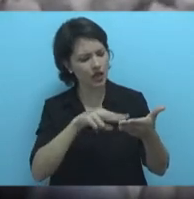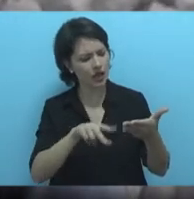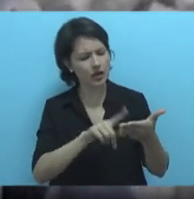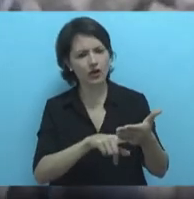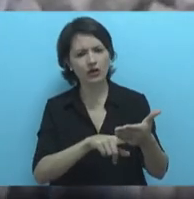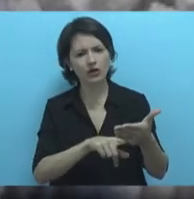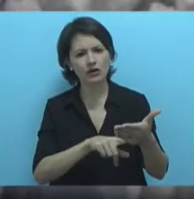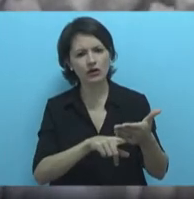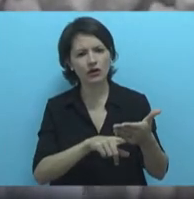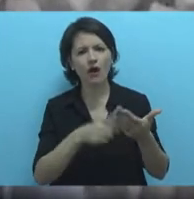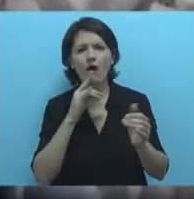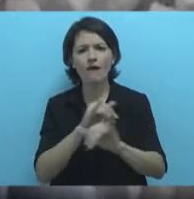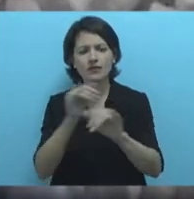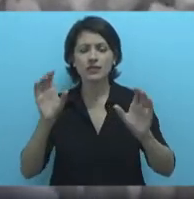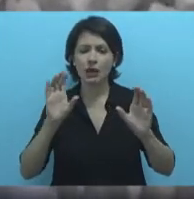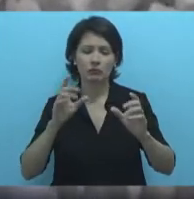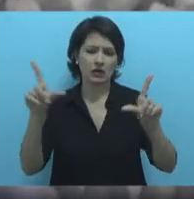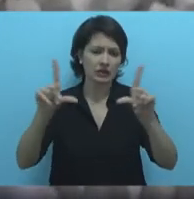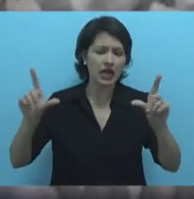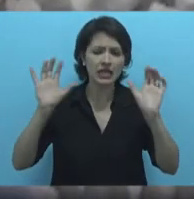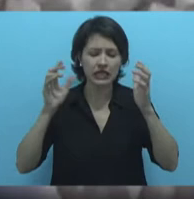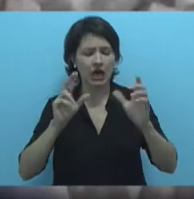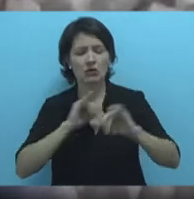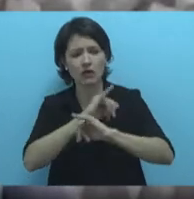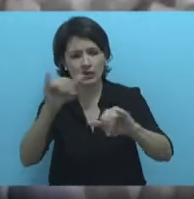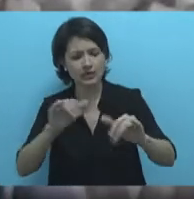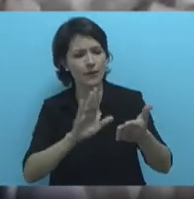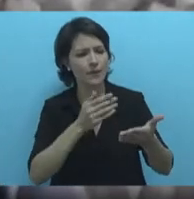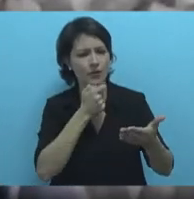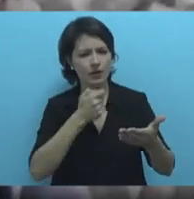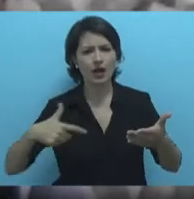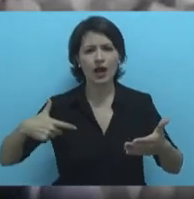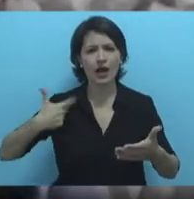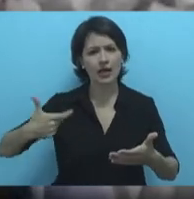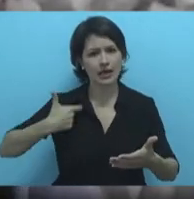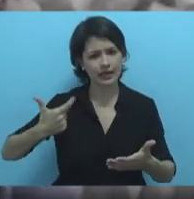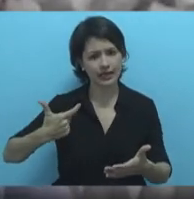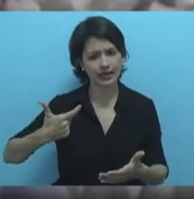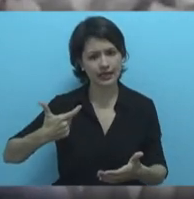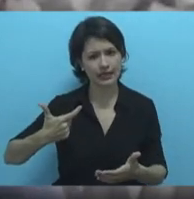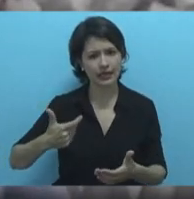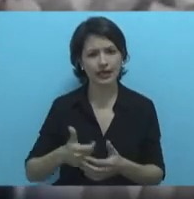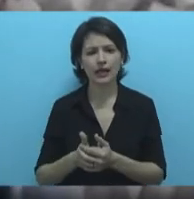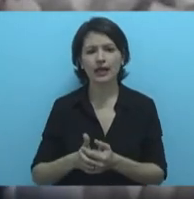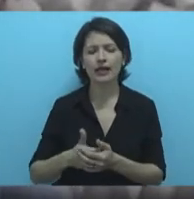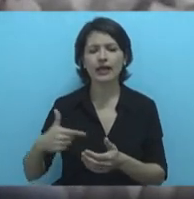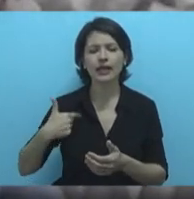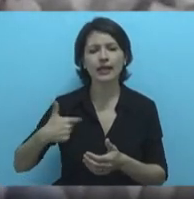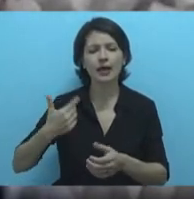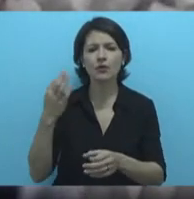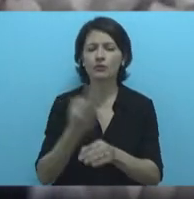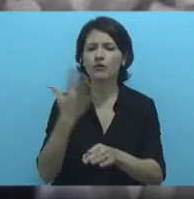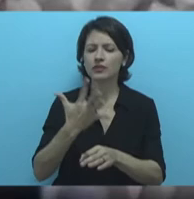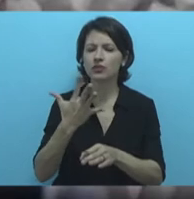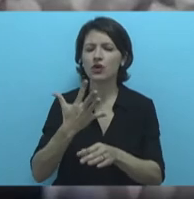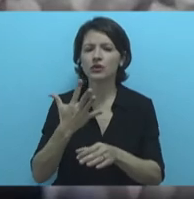medios de comunicación estos días en donde el sindicato de profesionales universitarios de la salud siprus